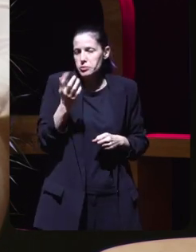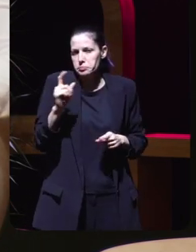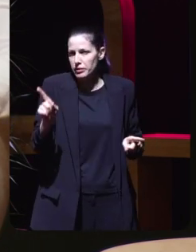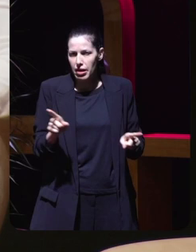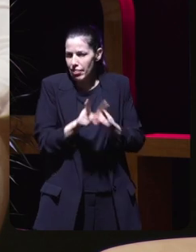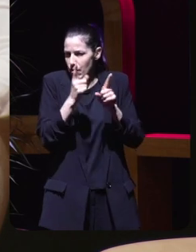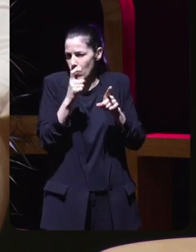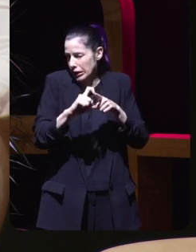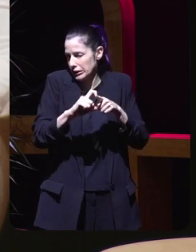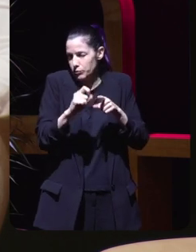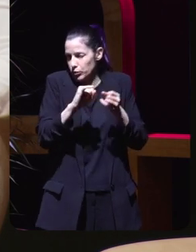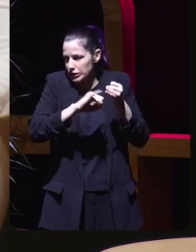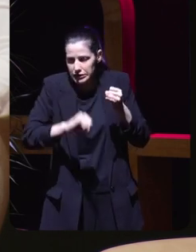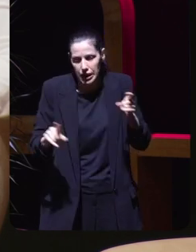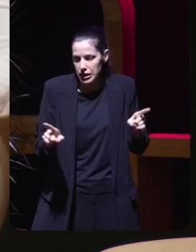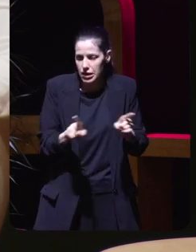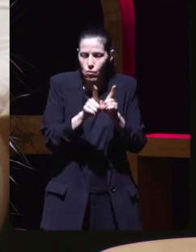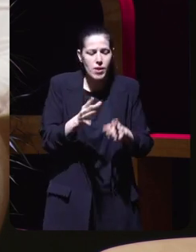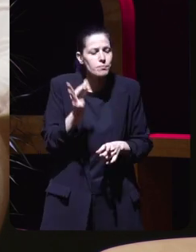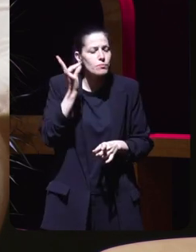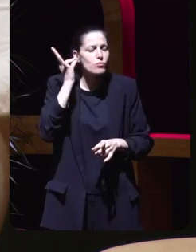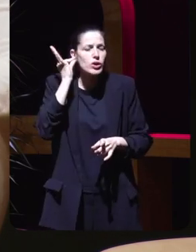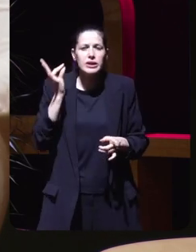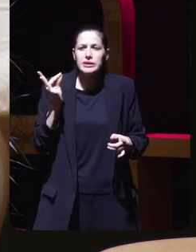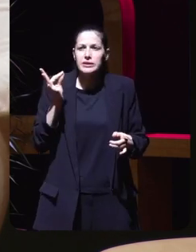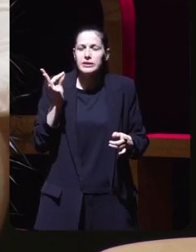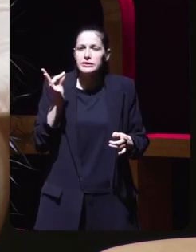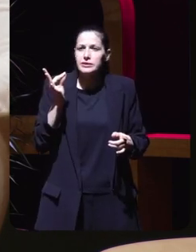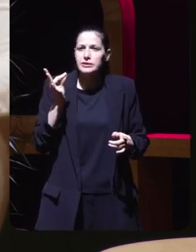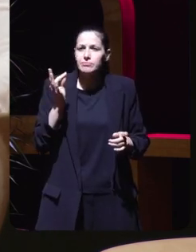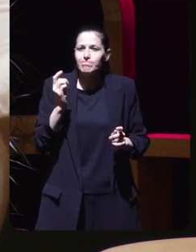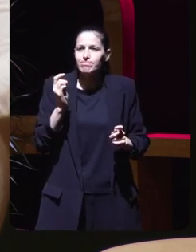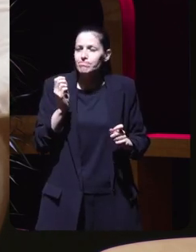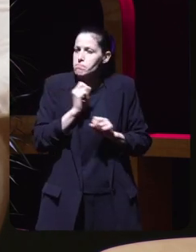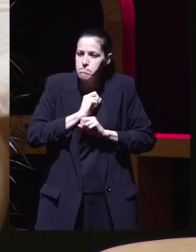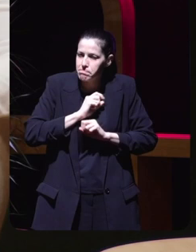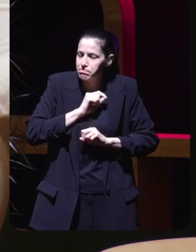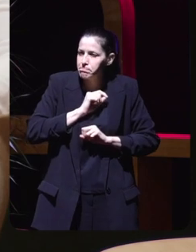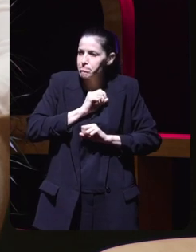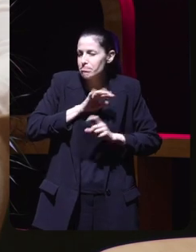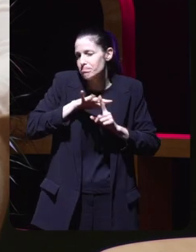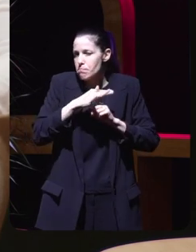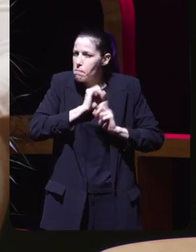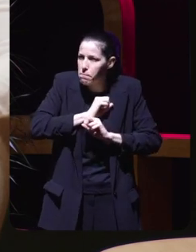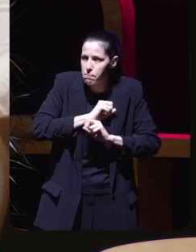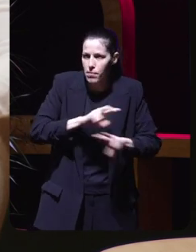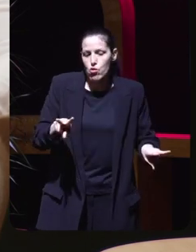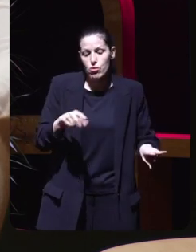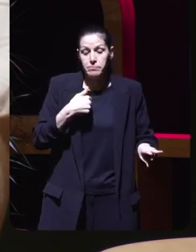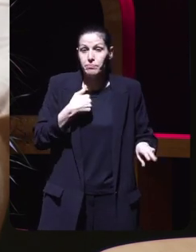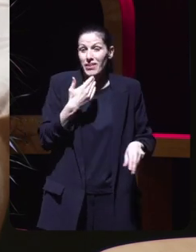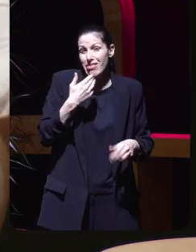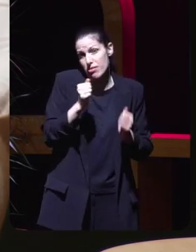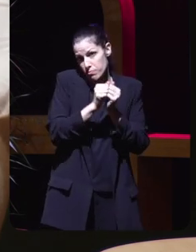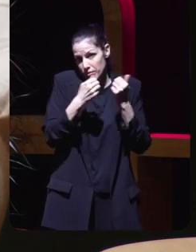saca el que era tipo de crisis siempre siempre le vamos un poco has de cielo con 20 noveanos que tenía ahora